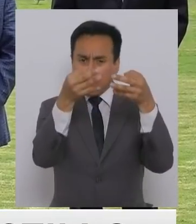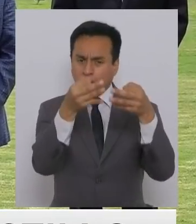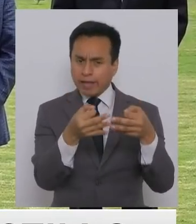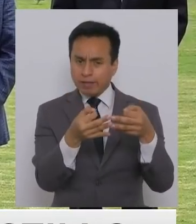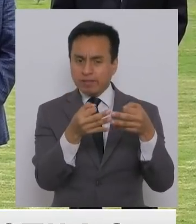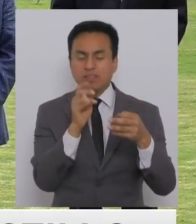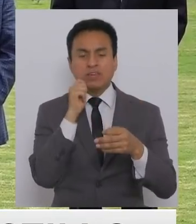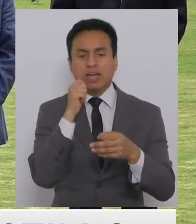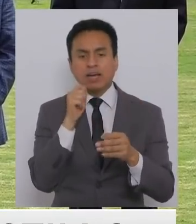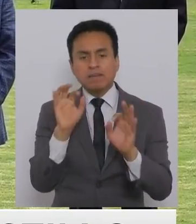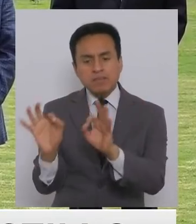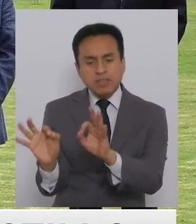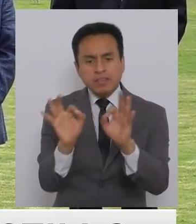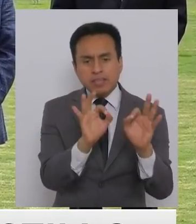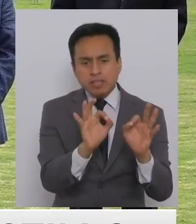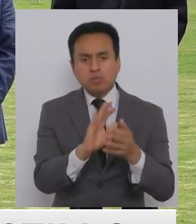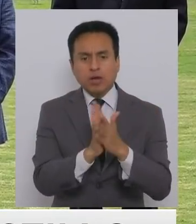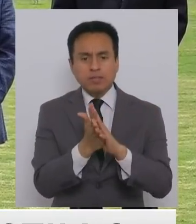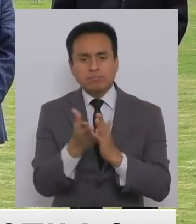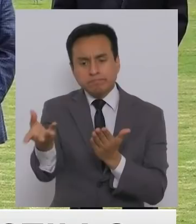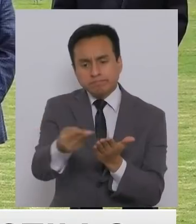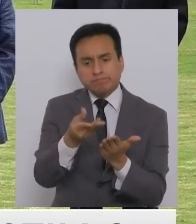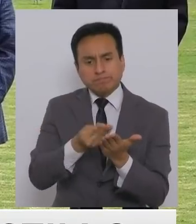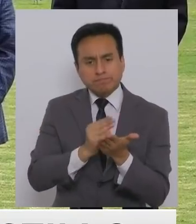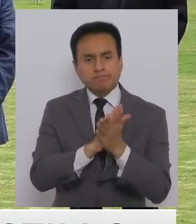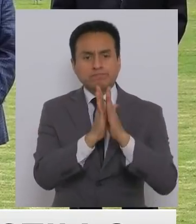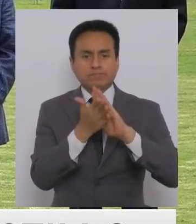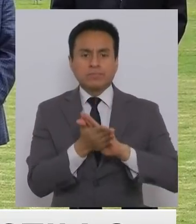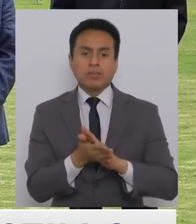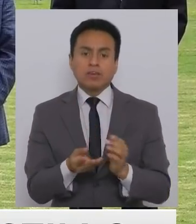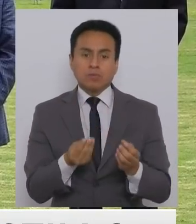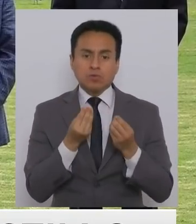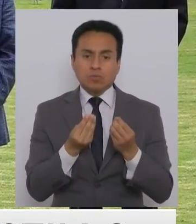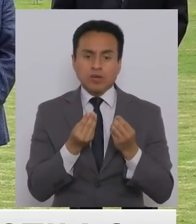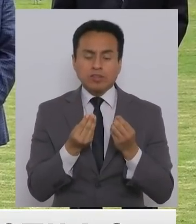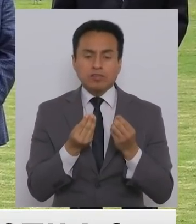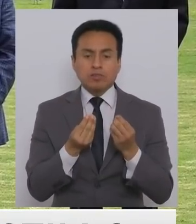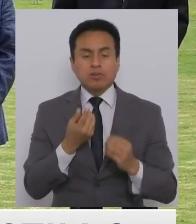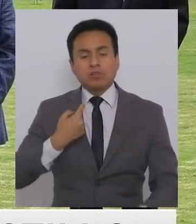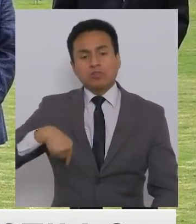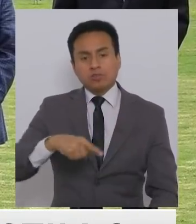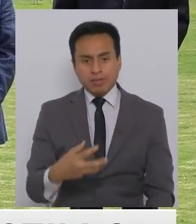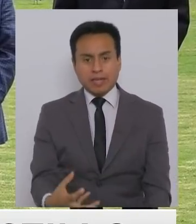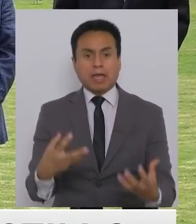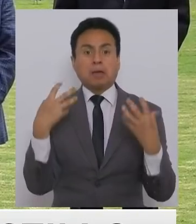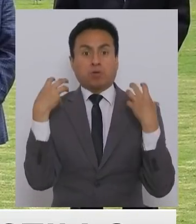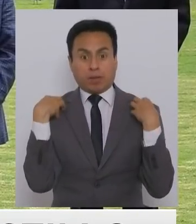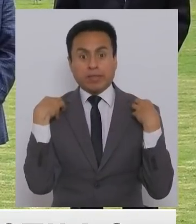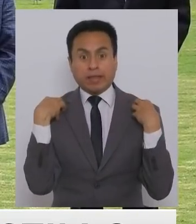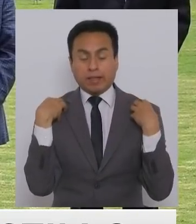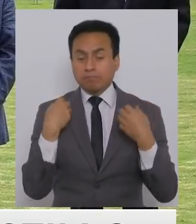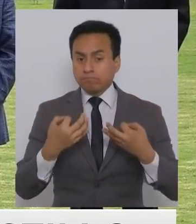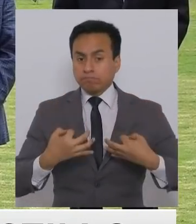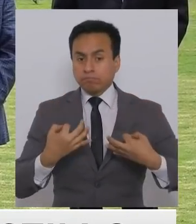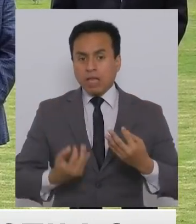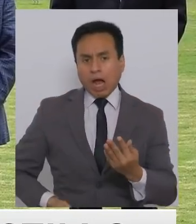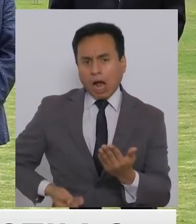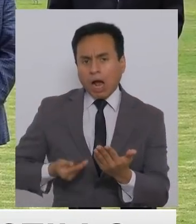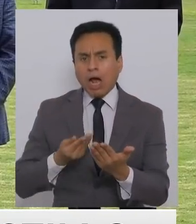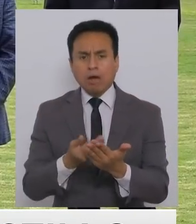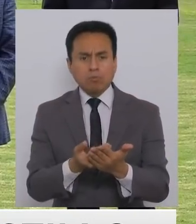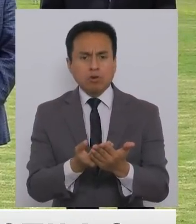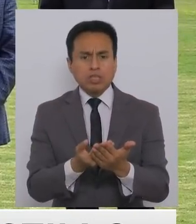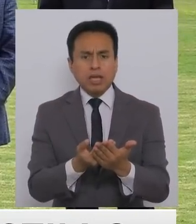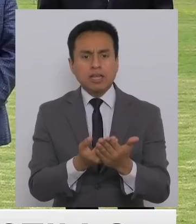sean fidedignamente recogidos. Y por supuesto que tenemos la responsabilidad de aportar para que